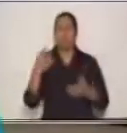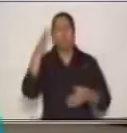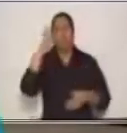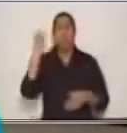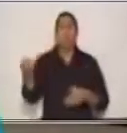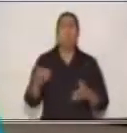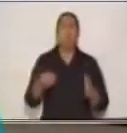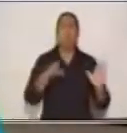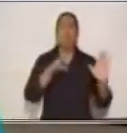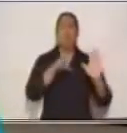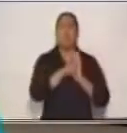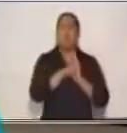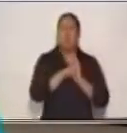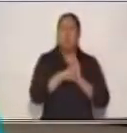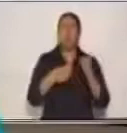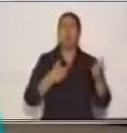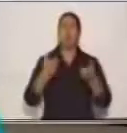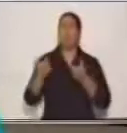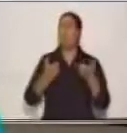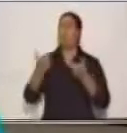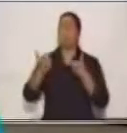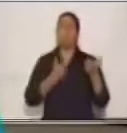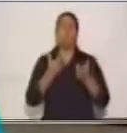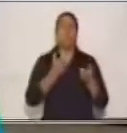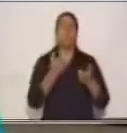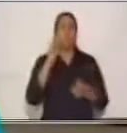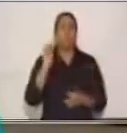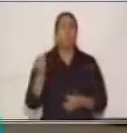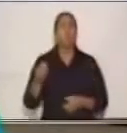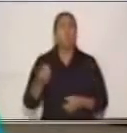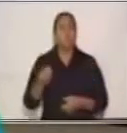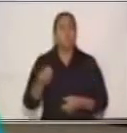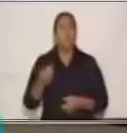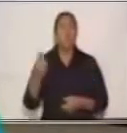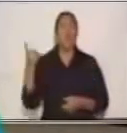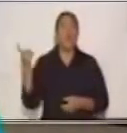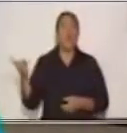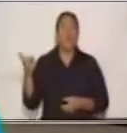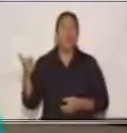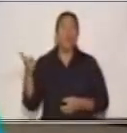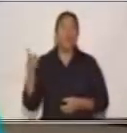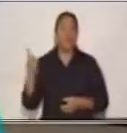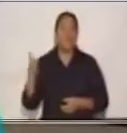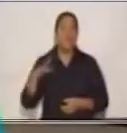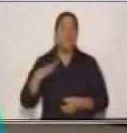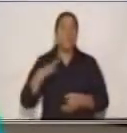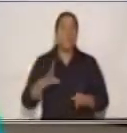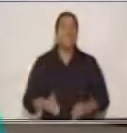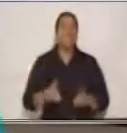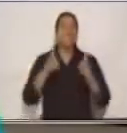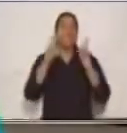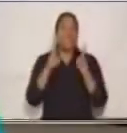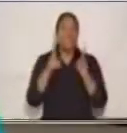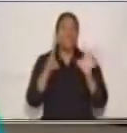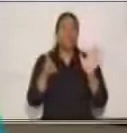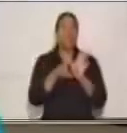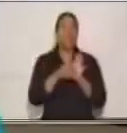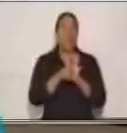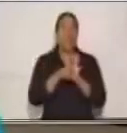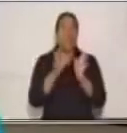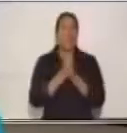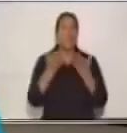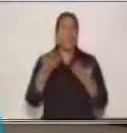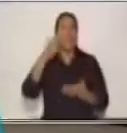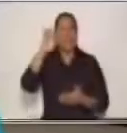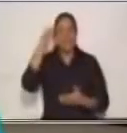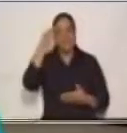porque acá, por ser una constitución desarrolladora, únicamente indica las instituciones, pero hay otra ley que